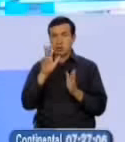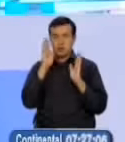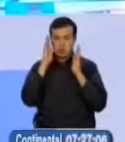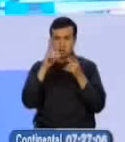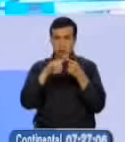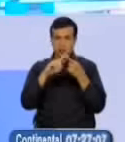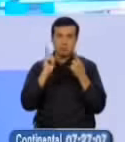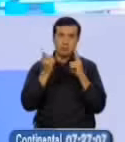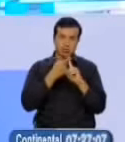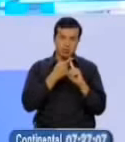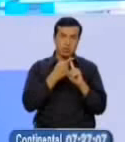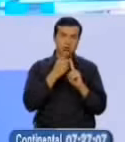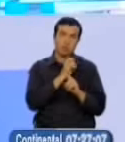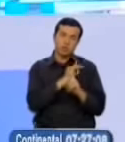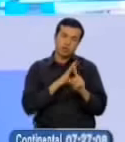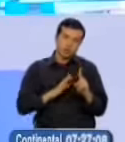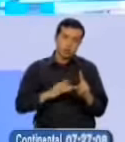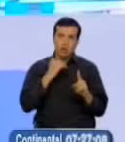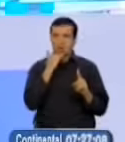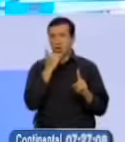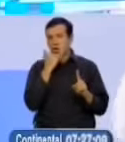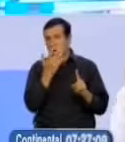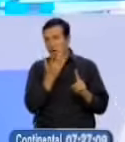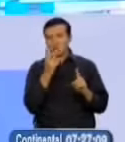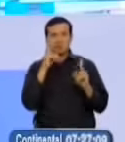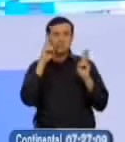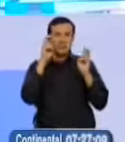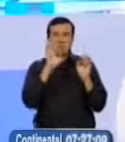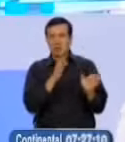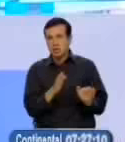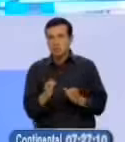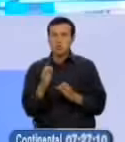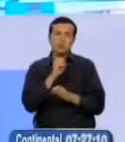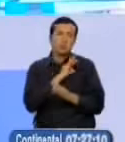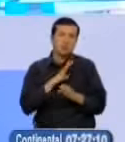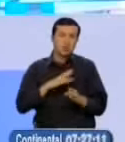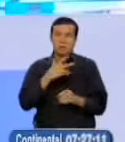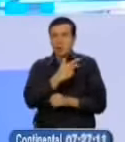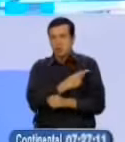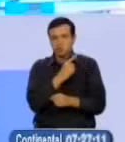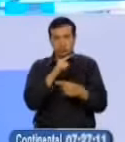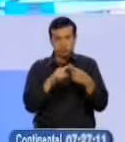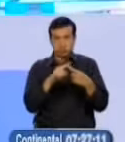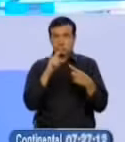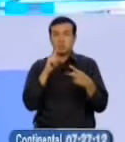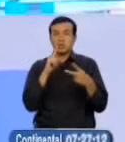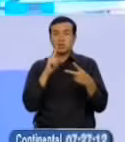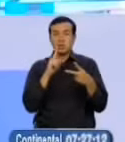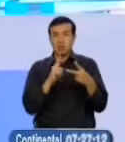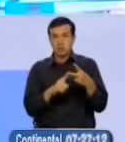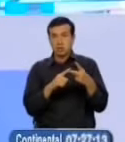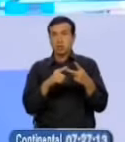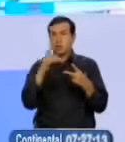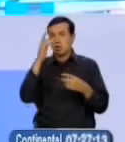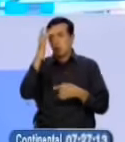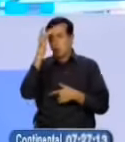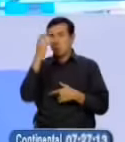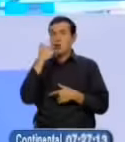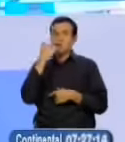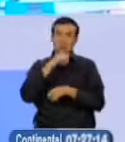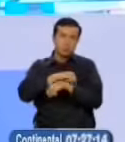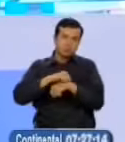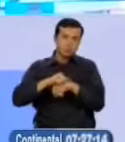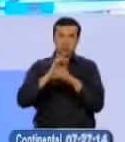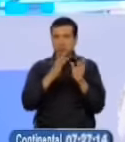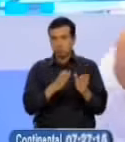atenciones. Primaria, que es la prevención, la rehabilitación, todo lo que es los tratamientos preventivos, vacunas. La atención en sí de la enfermedad, una cirugía,